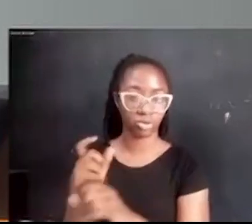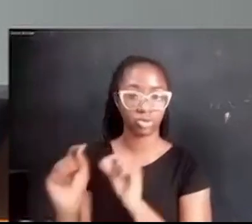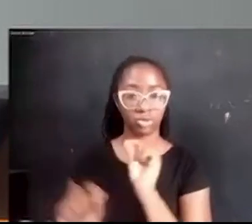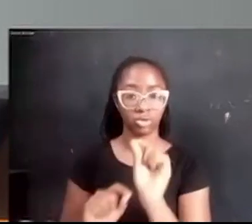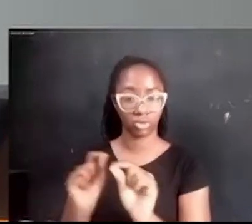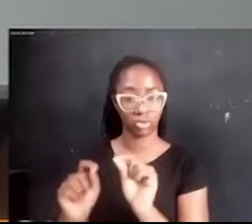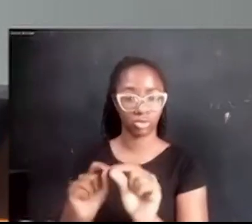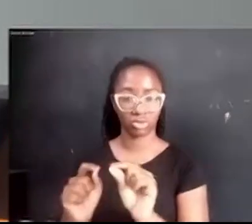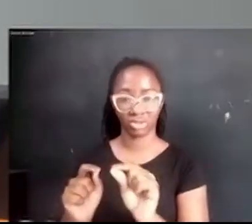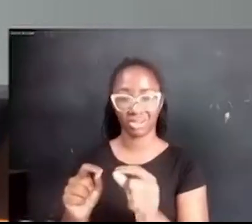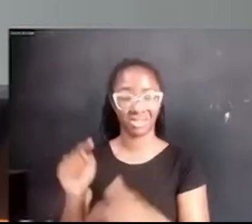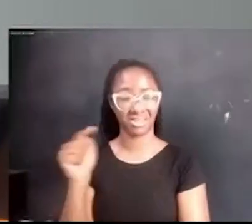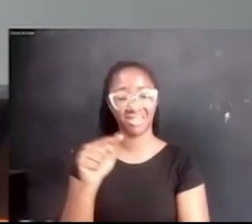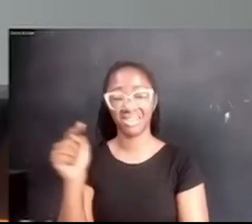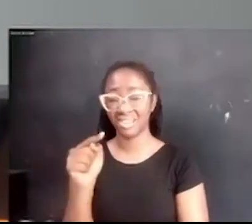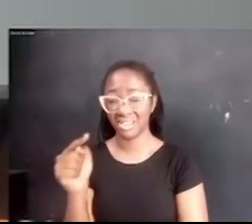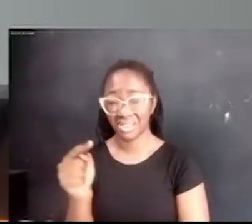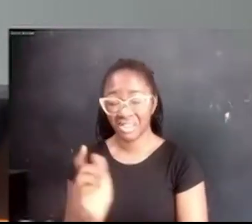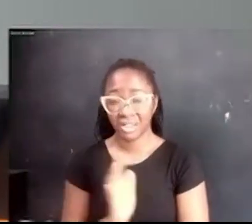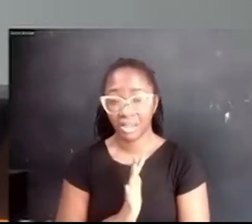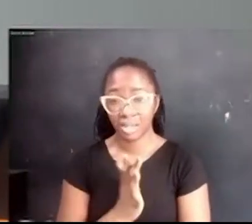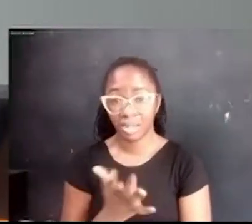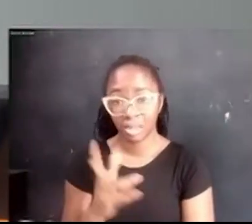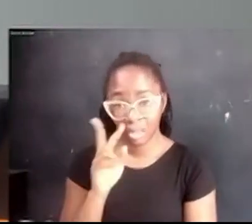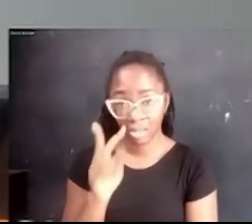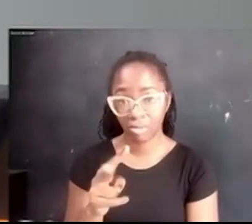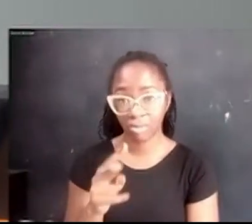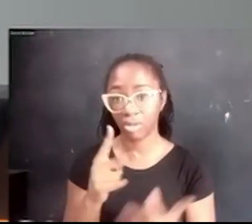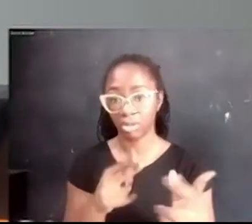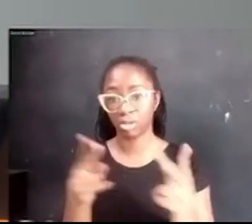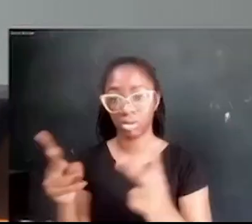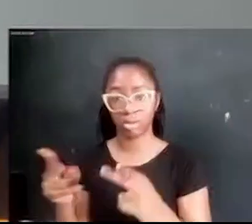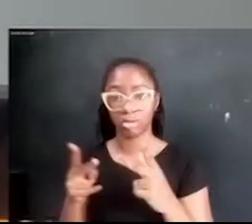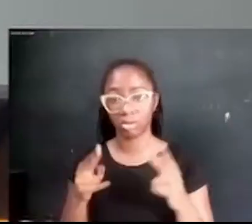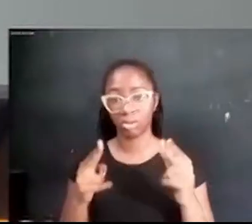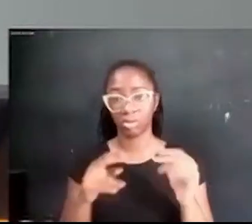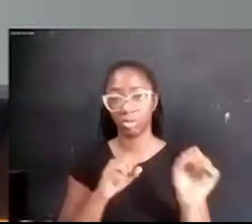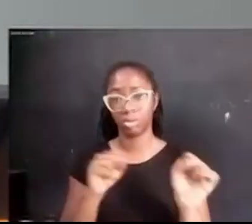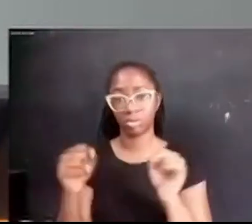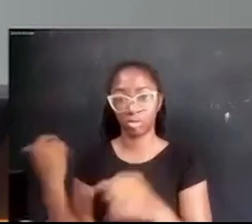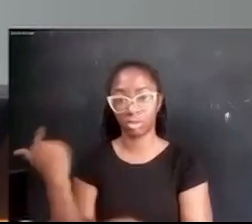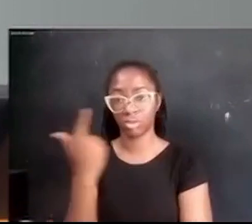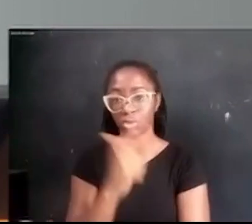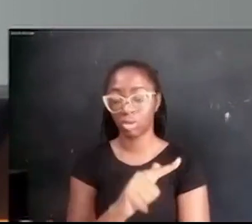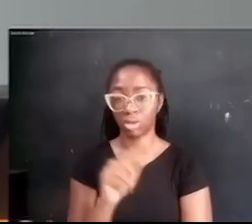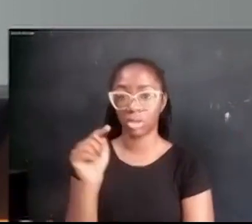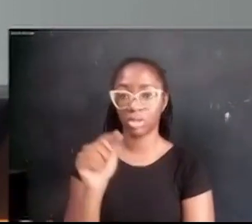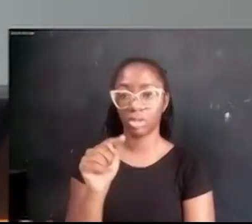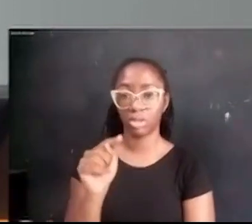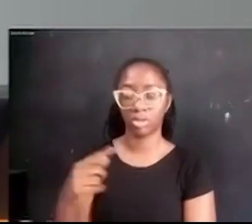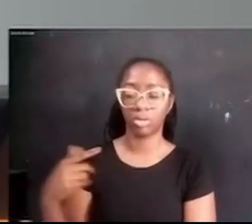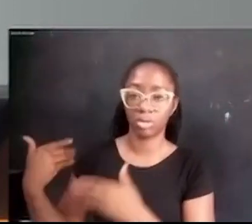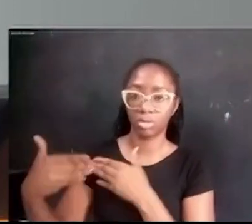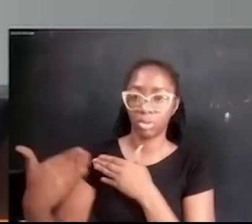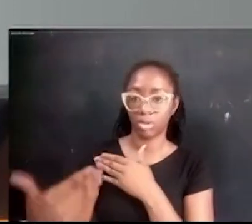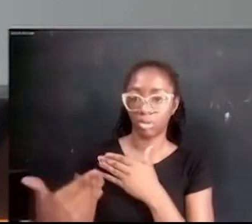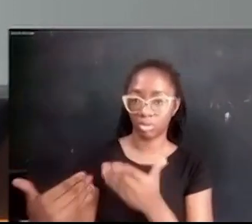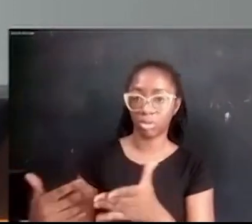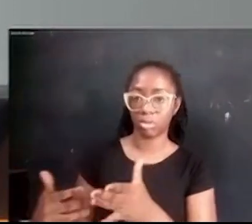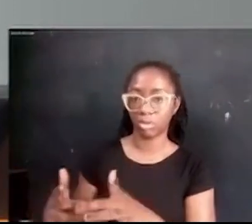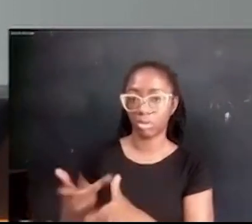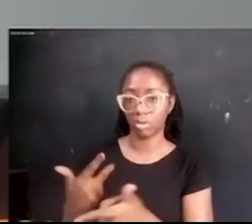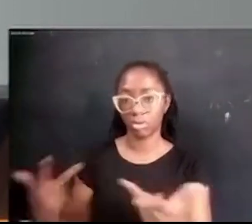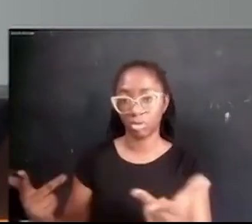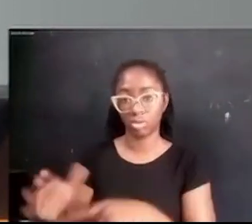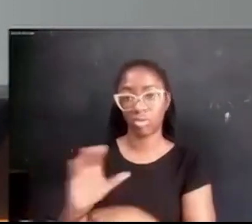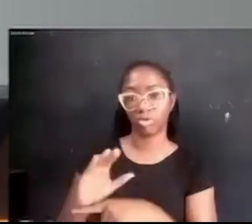ridículo suponer que la nación misma podría ser constreñida por los procedimientos o la constitución a los que